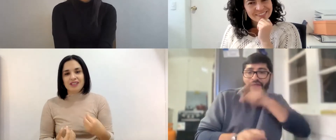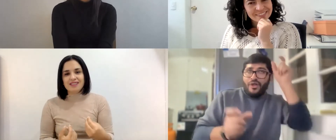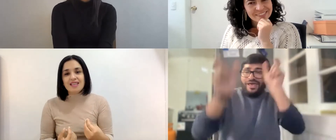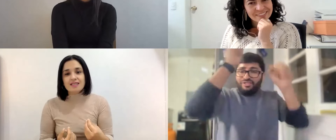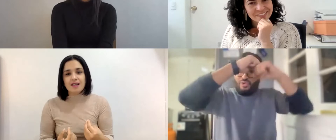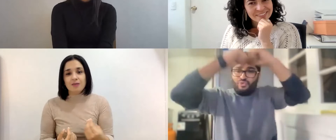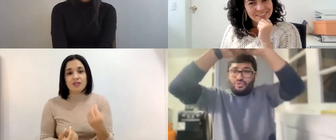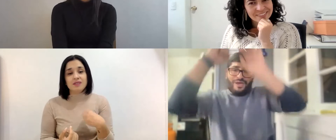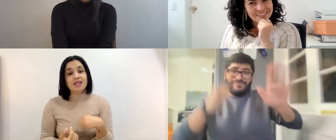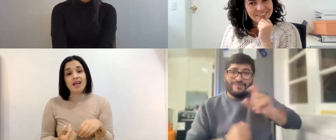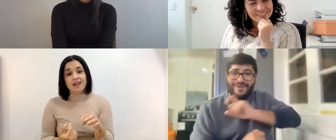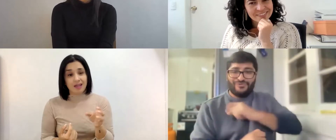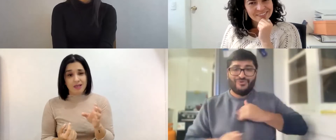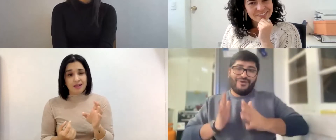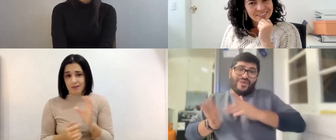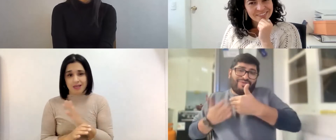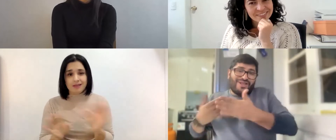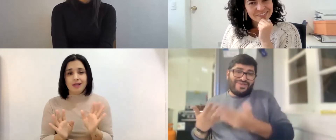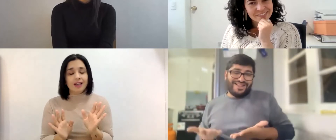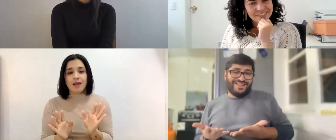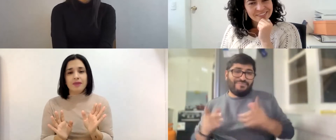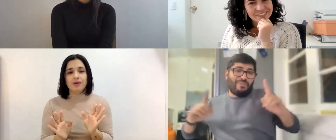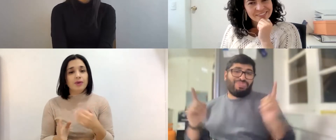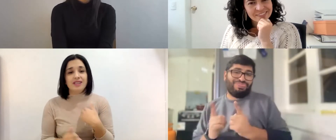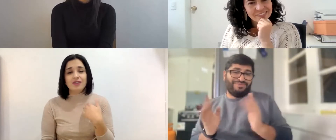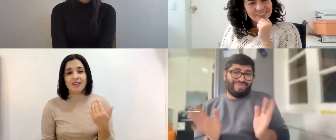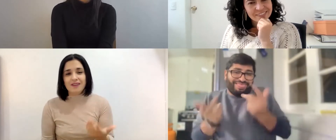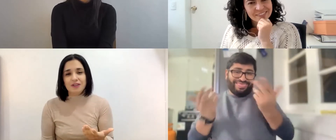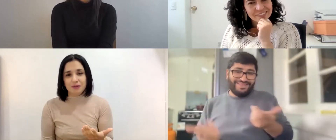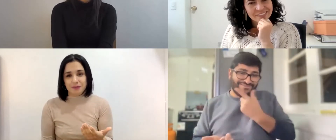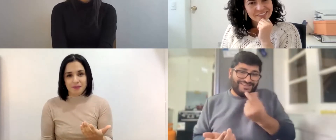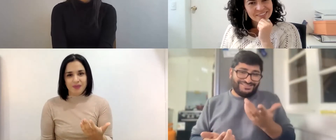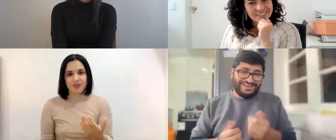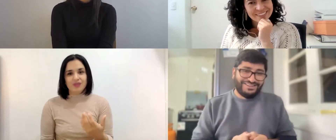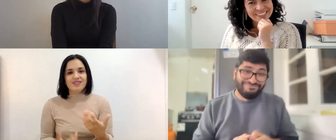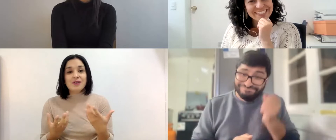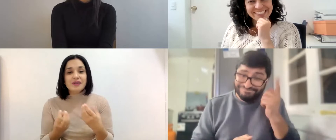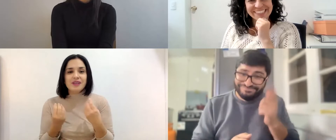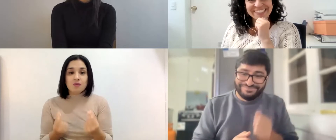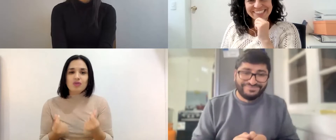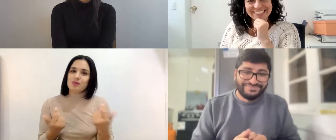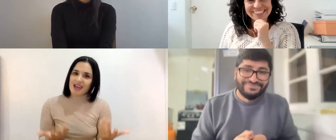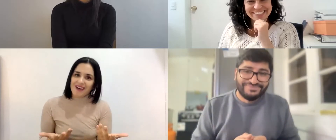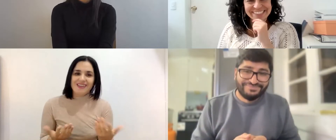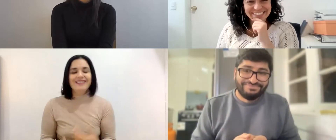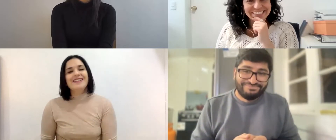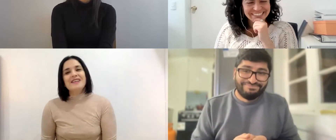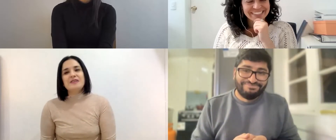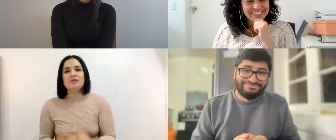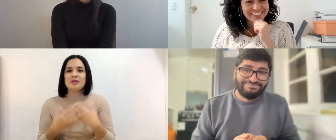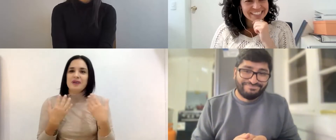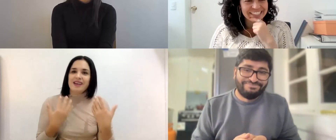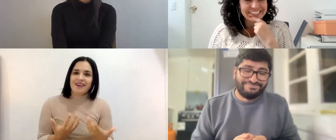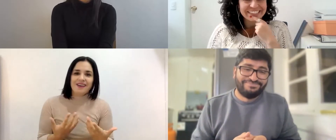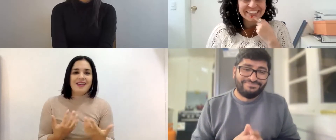expresando lo que dice Alicia, y muchas veces Camila termina de signar rápido, pero Alicia todavía está hablando. Entonces se dan cuenta que es mucho más hábil